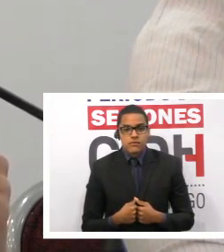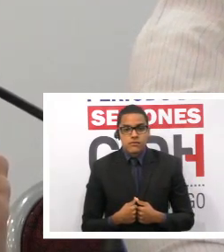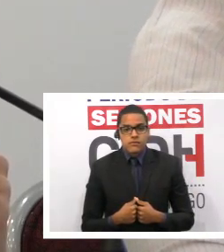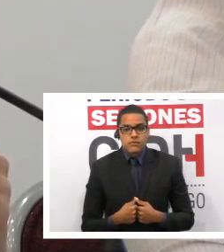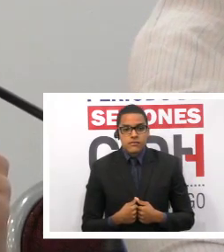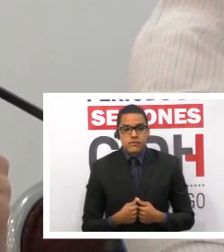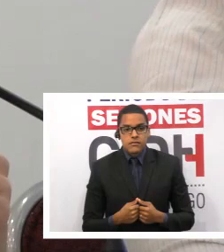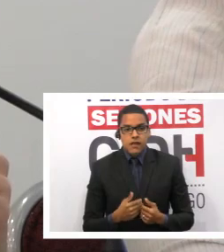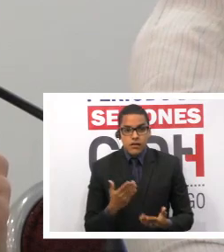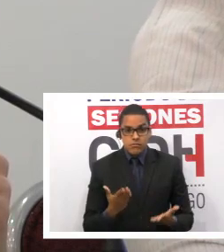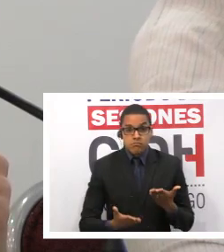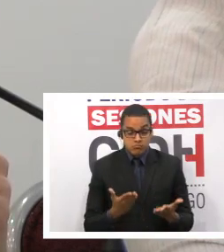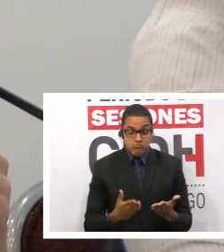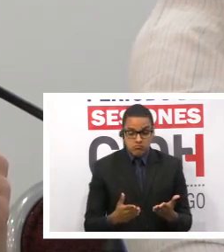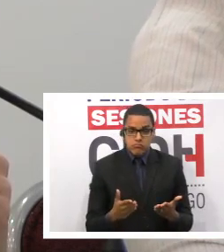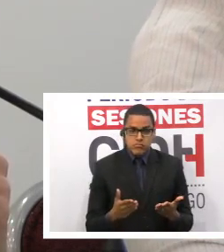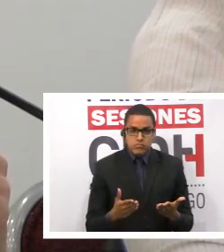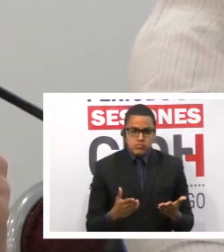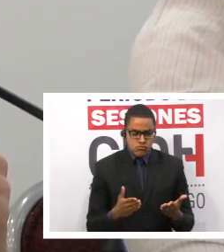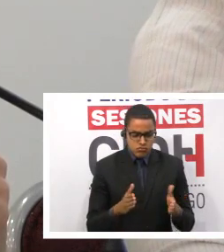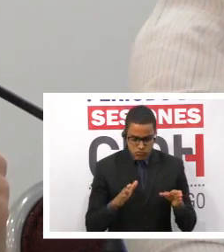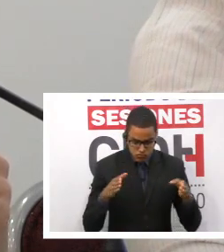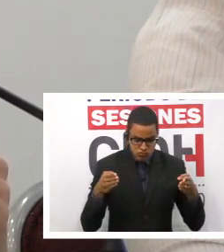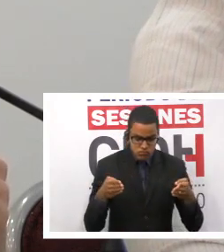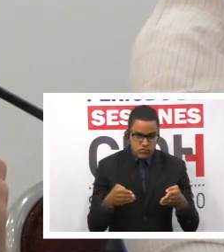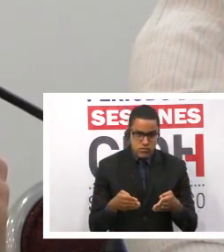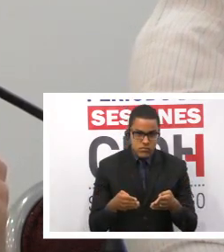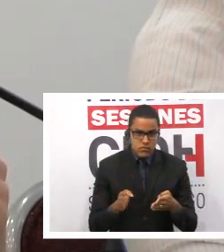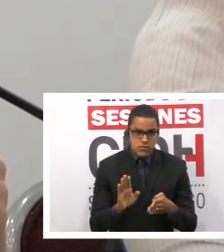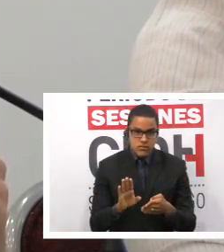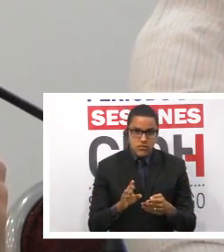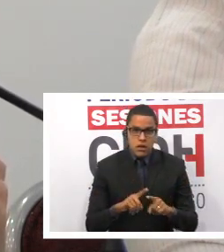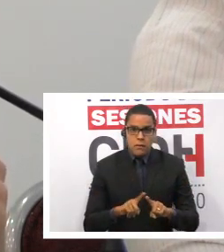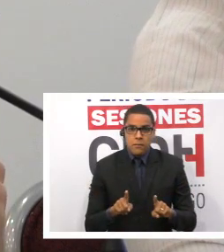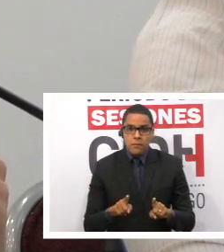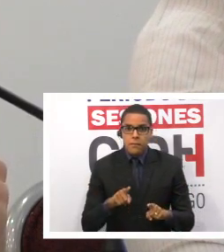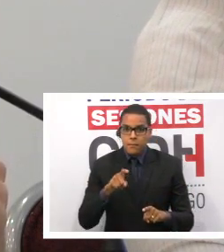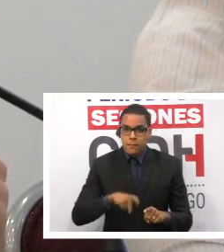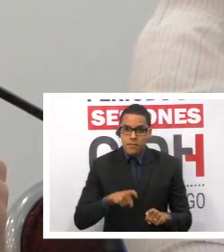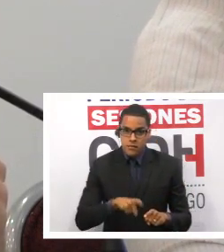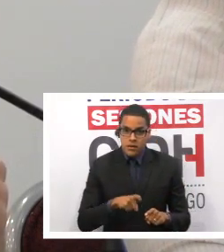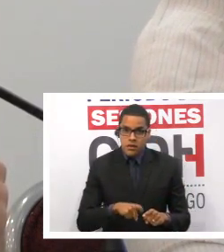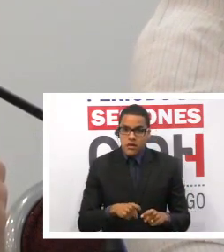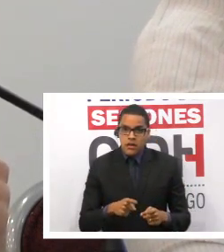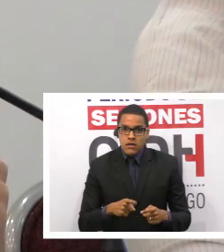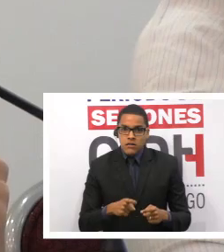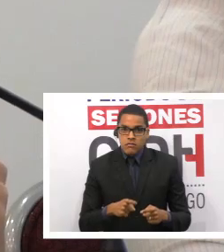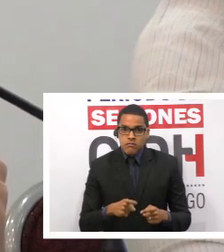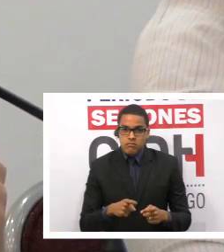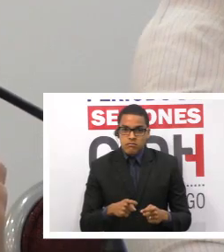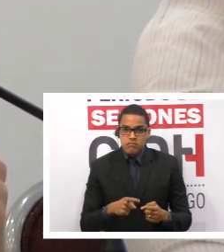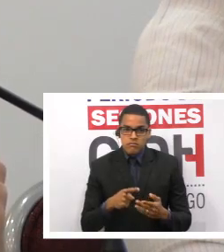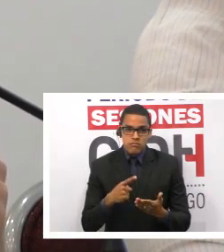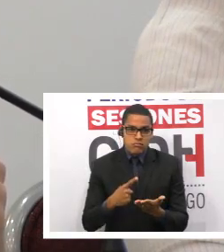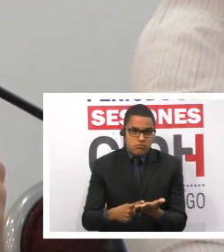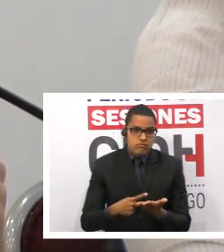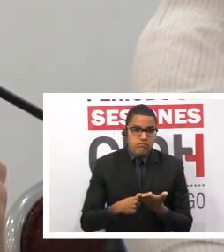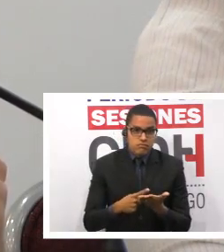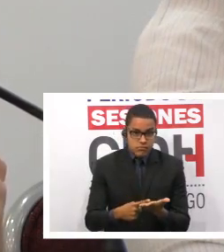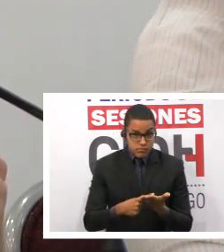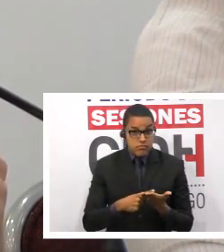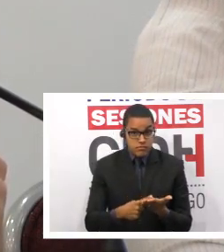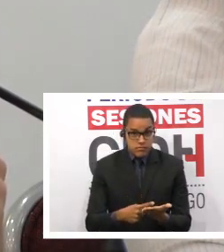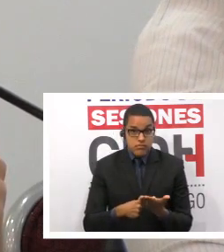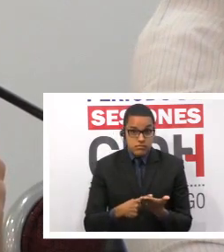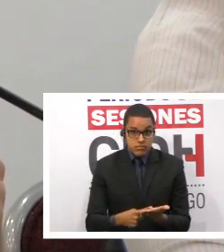sino también con la como la práctica fiscal como un instrumento para de disciplinamiento de los mercados para que sean los propios mercados quienes también